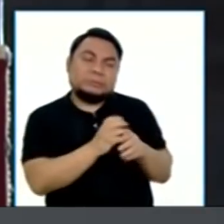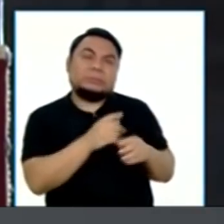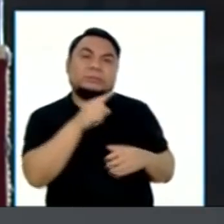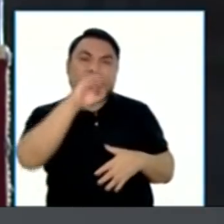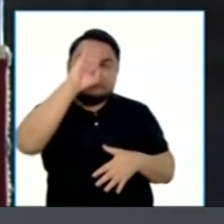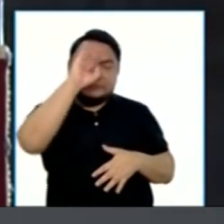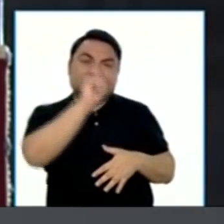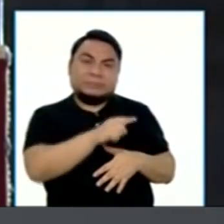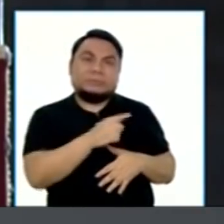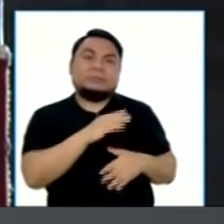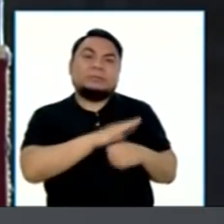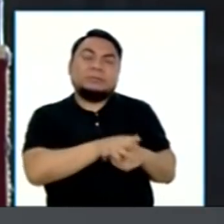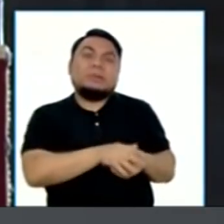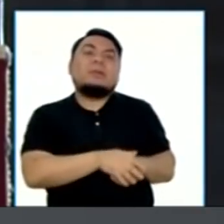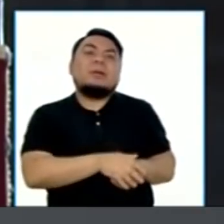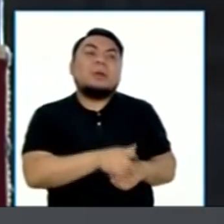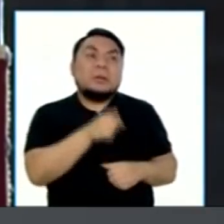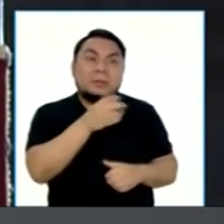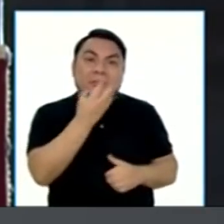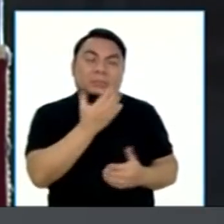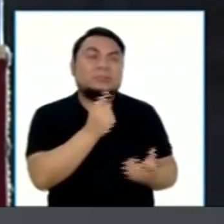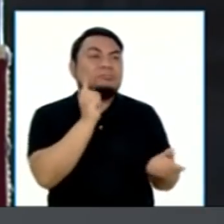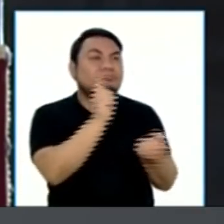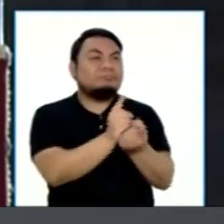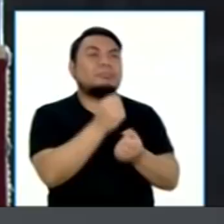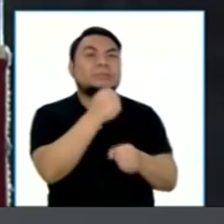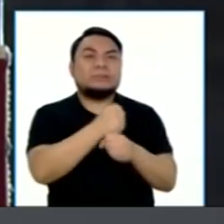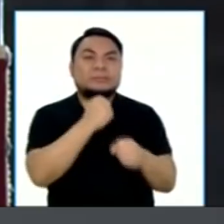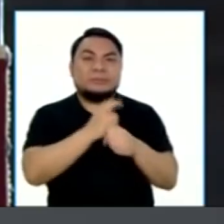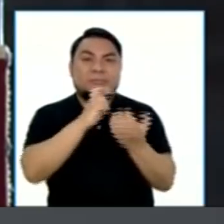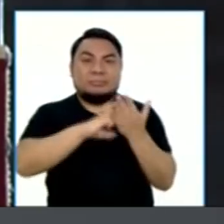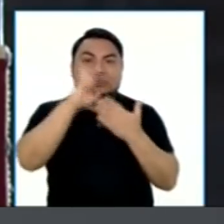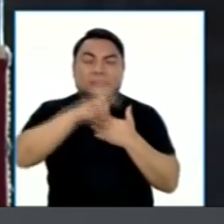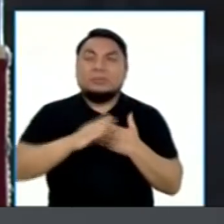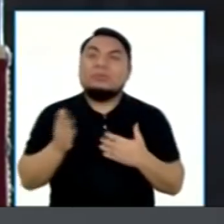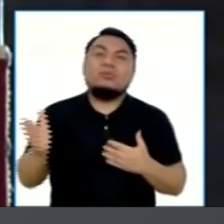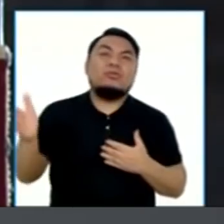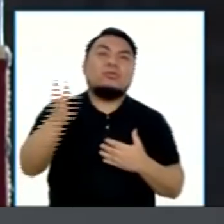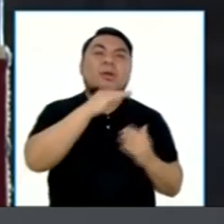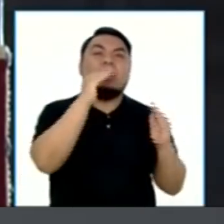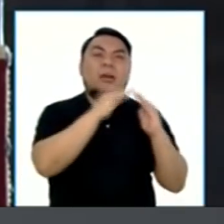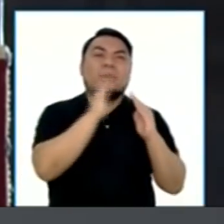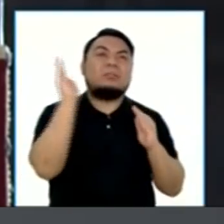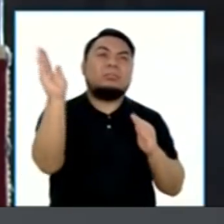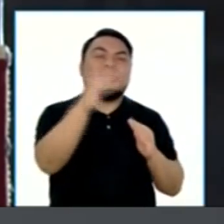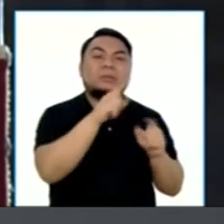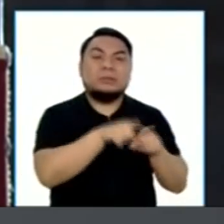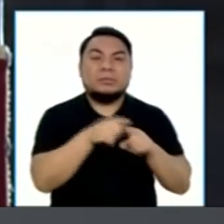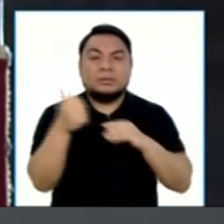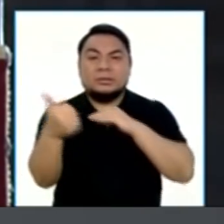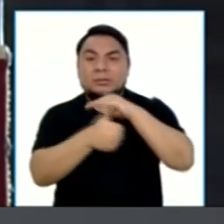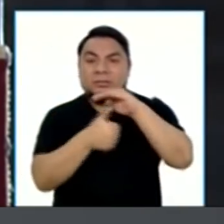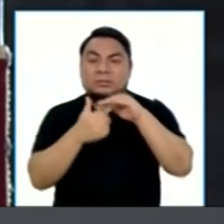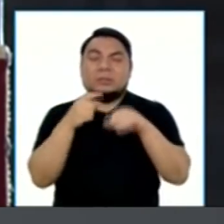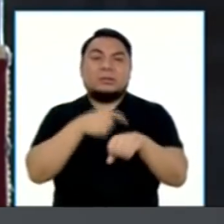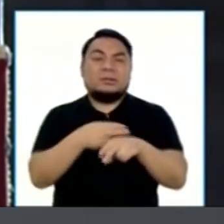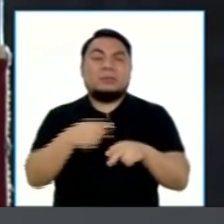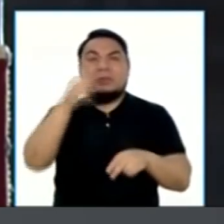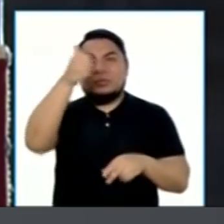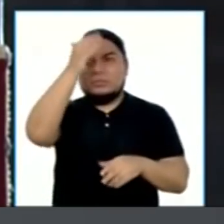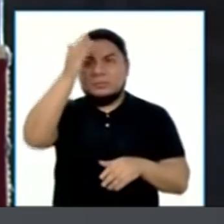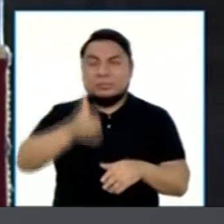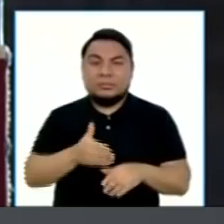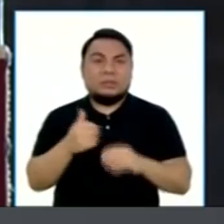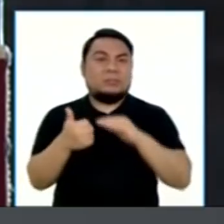que hacen que podamos restringir las horas que tenemos que circular, las cuarentenas focalizadas, el cierre de los